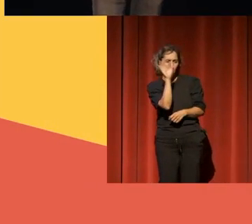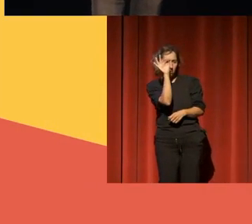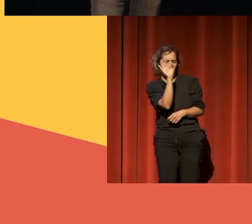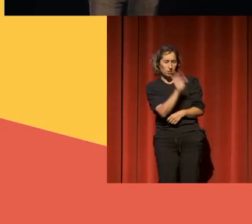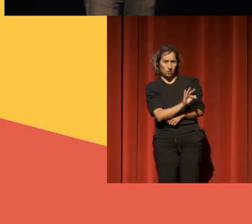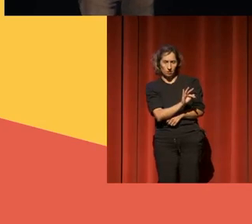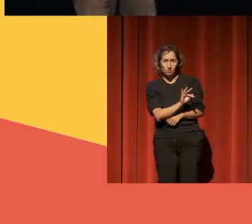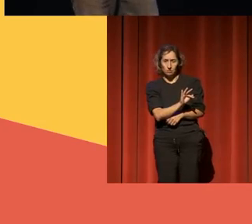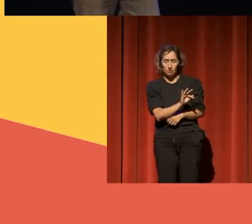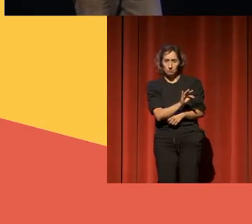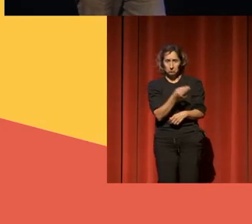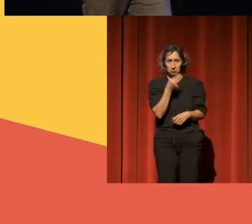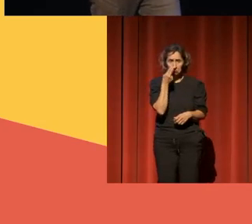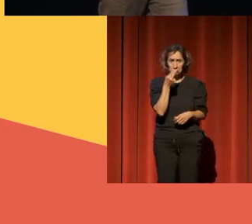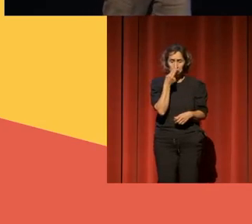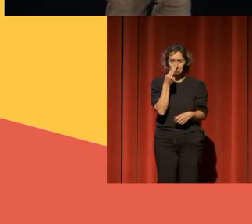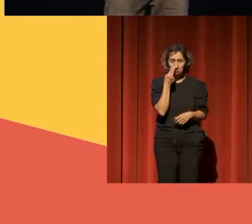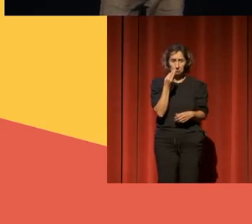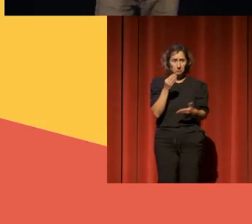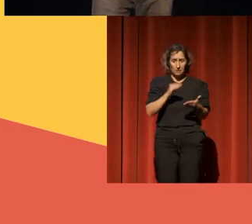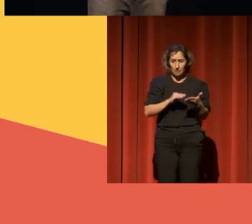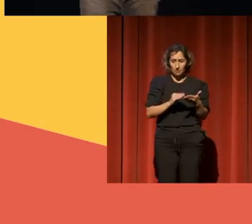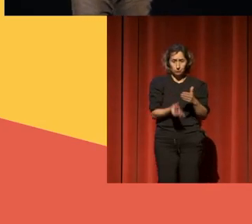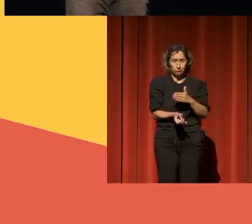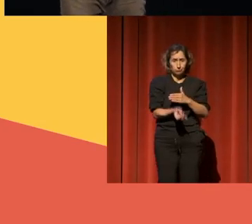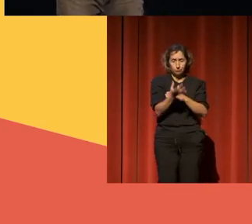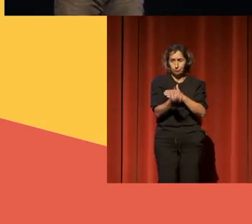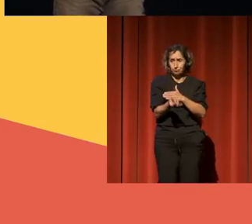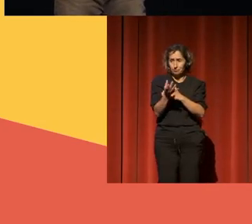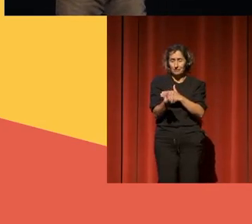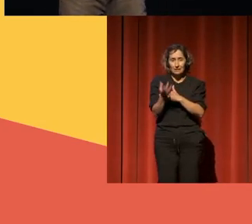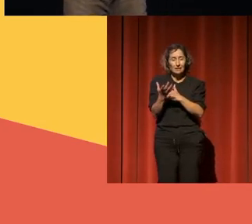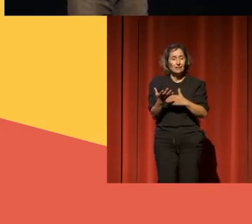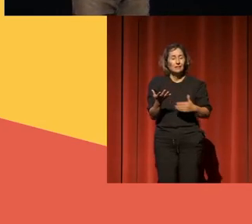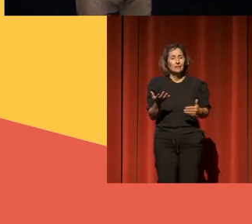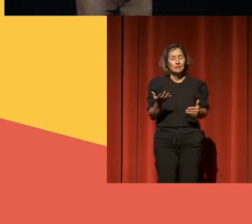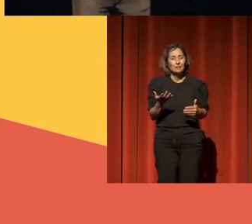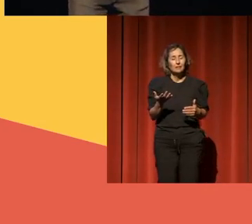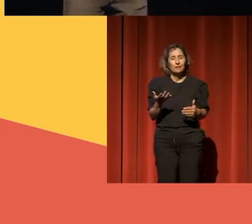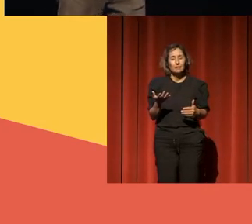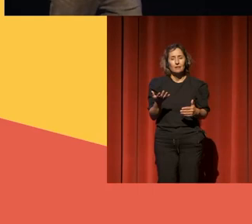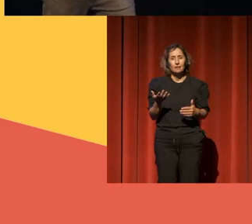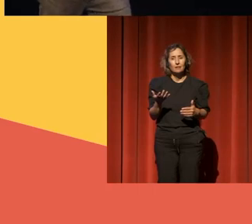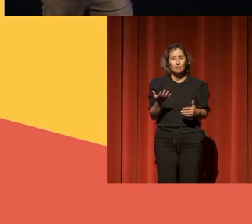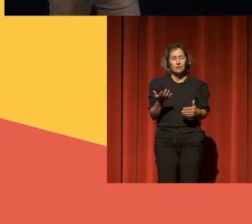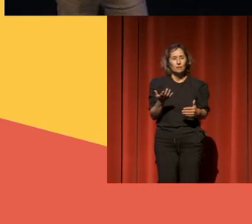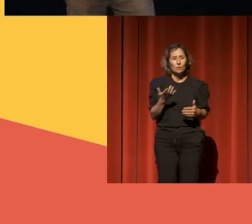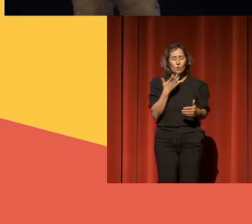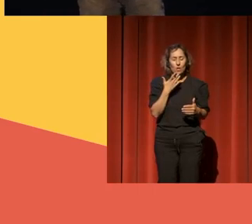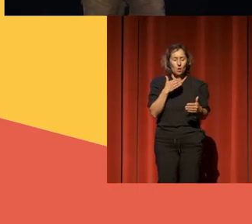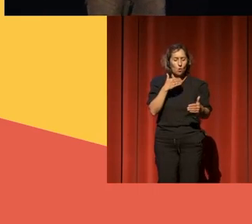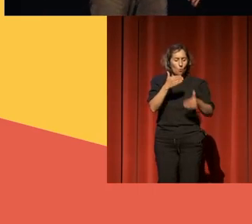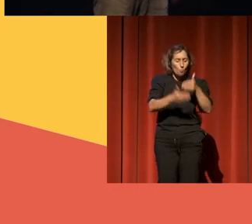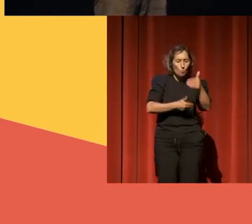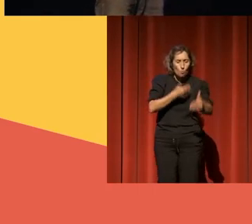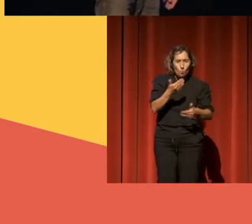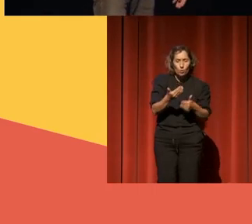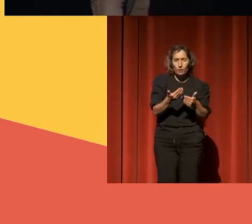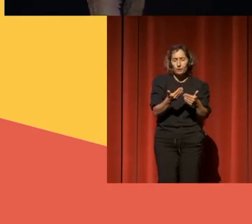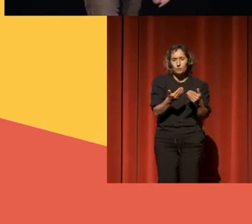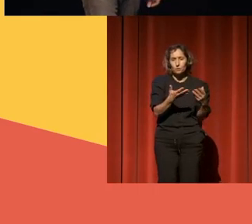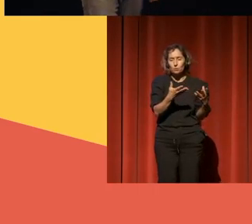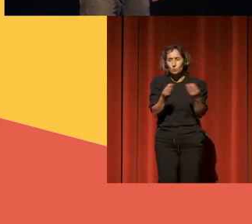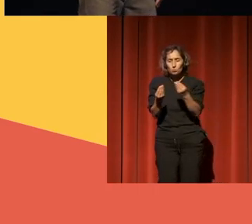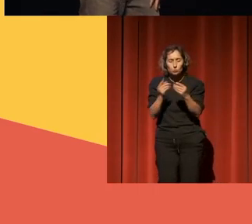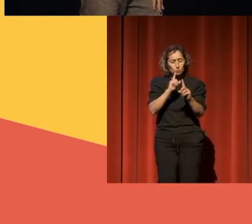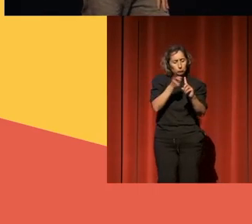eh eh De modo emergente porque la verdad es que tampoco es que se identifiquen Ah muchísimos procesos o prácticas en este